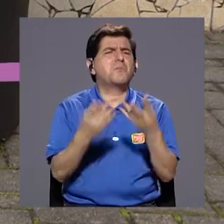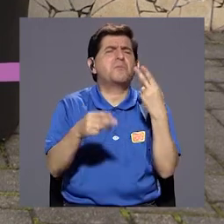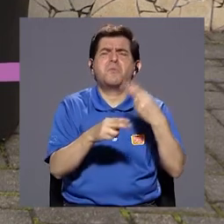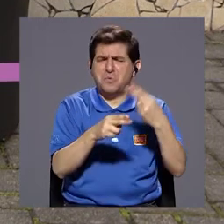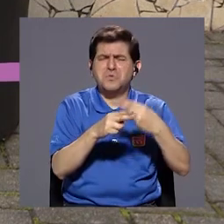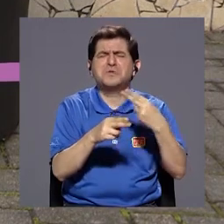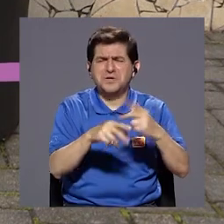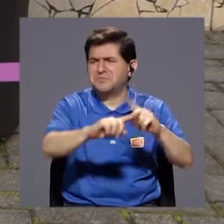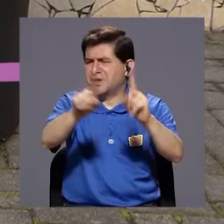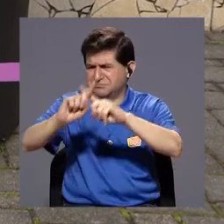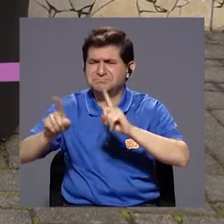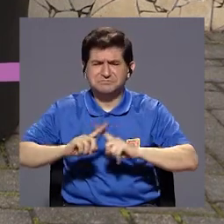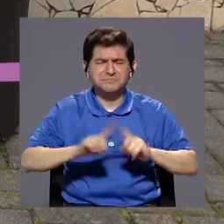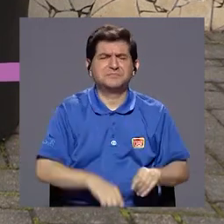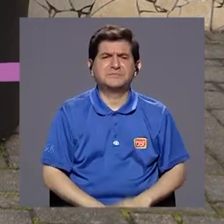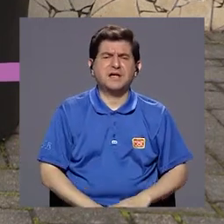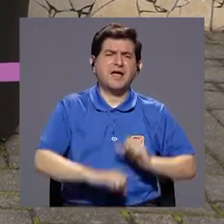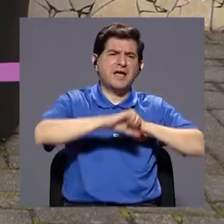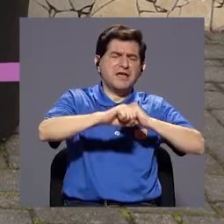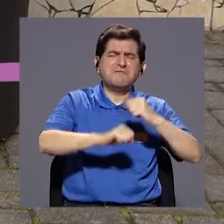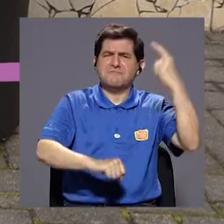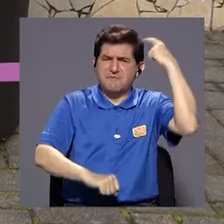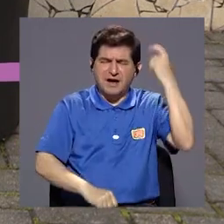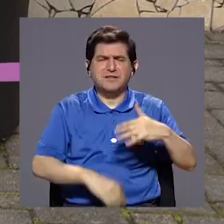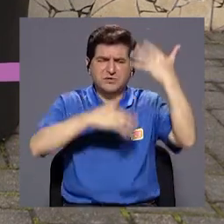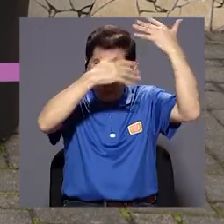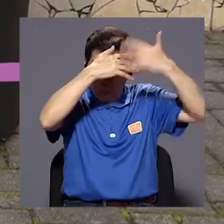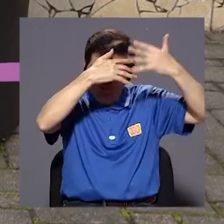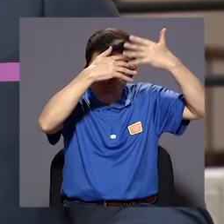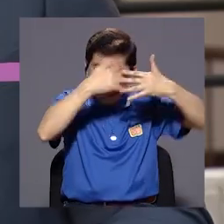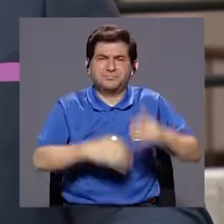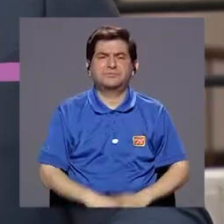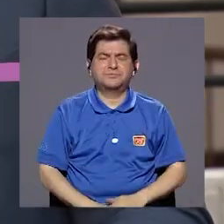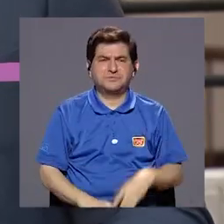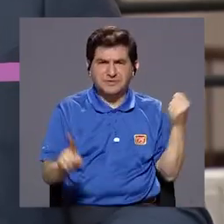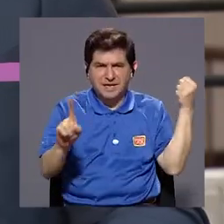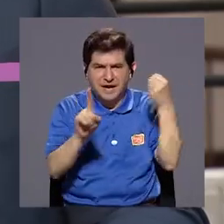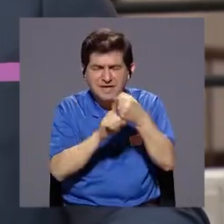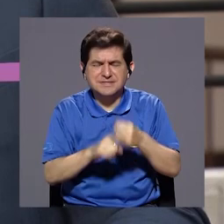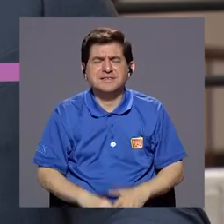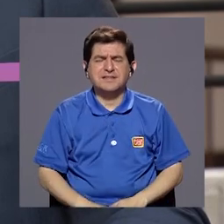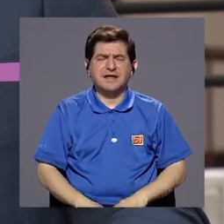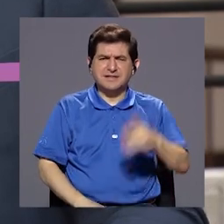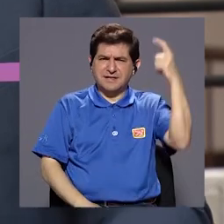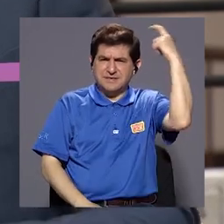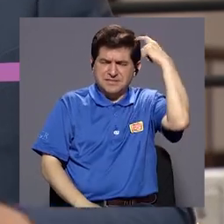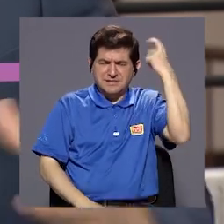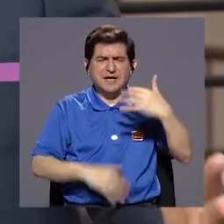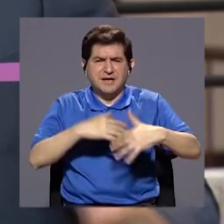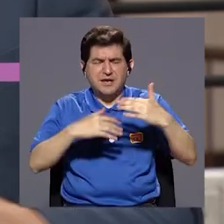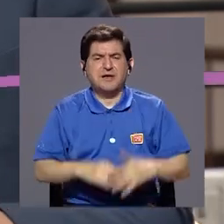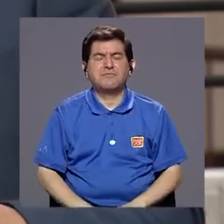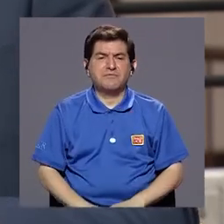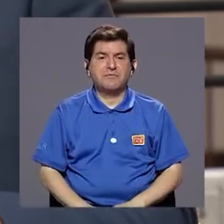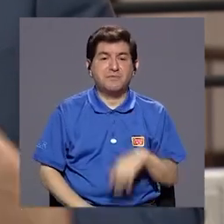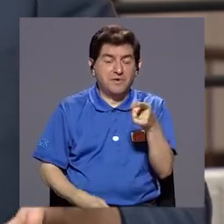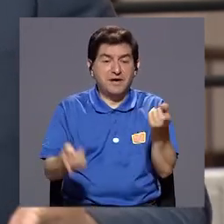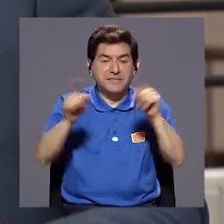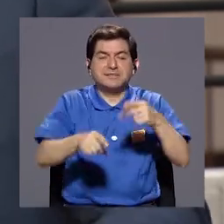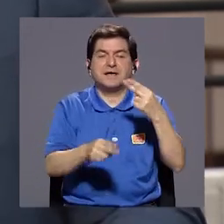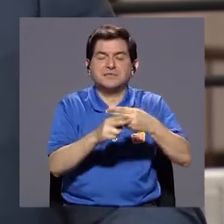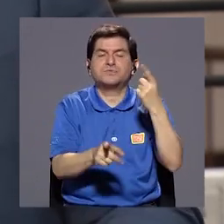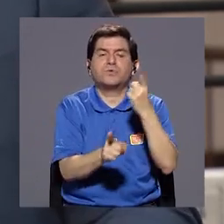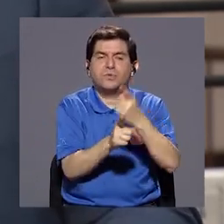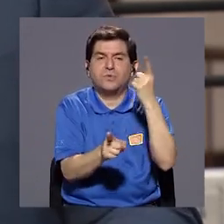con los que se le conoce. Okay. Infarto cerebral, derrame cerebral, accidente cerebrovascular. Enfermedad cerebrovascular es el término,